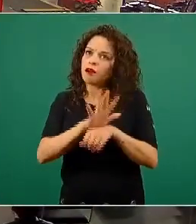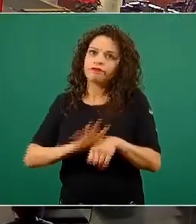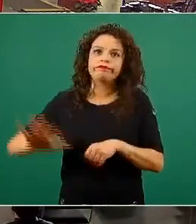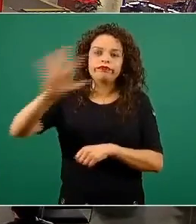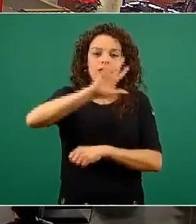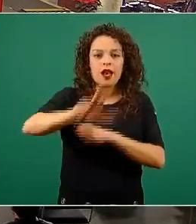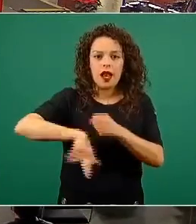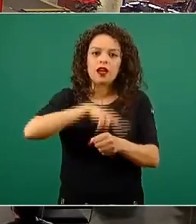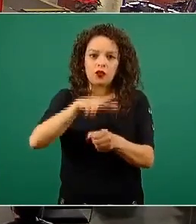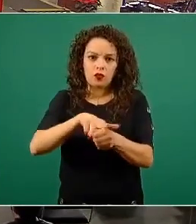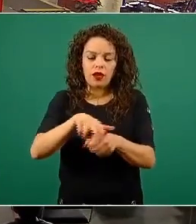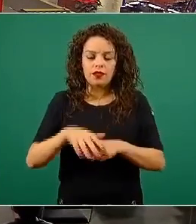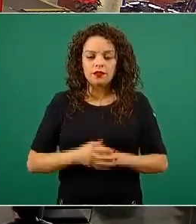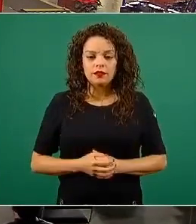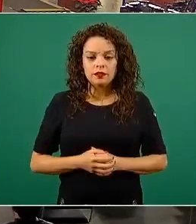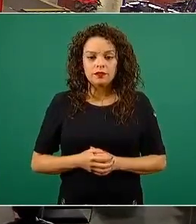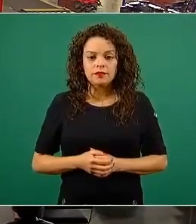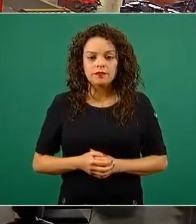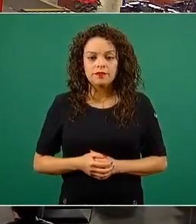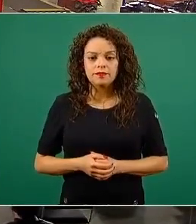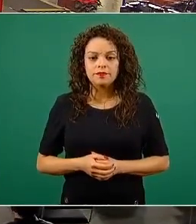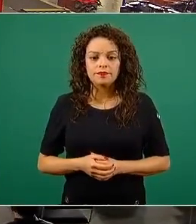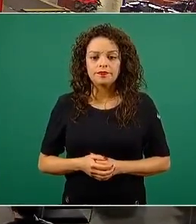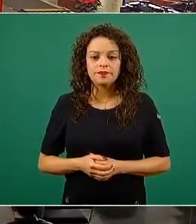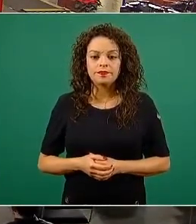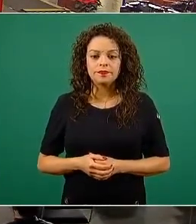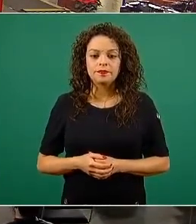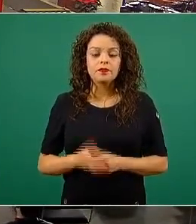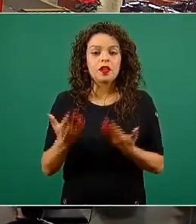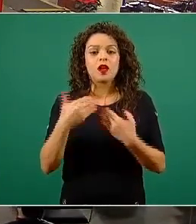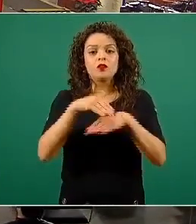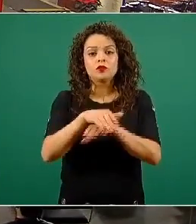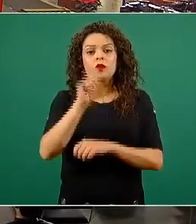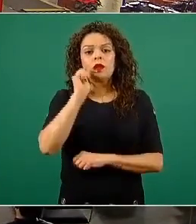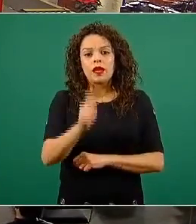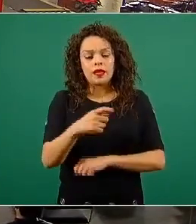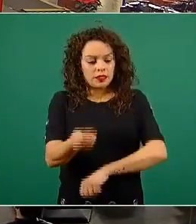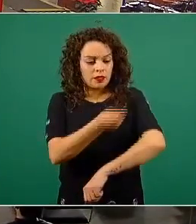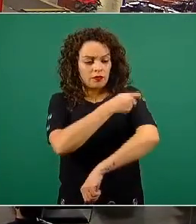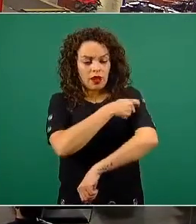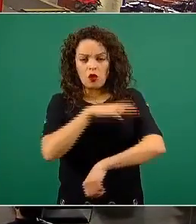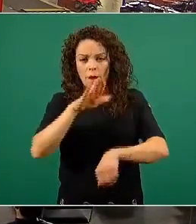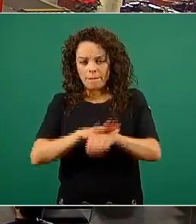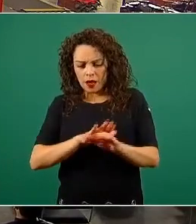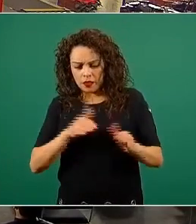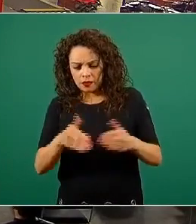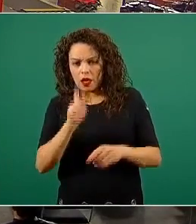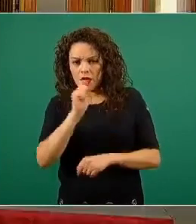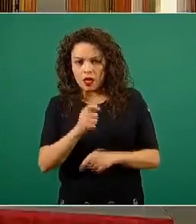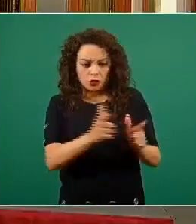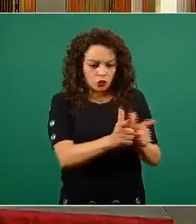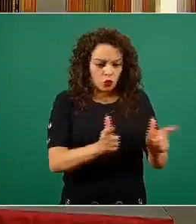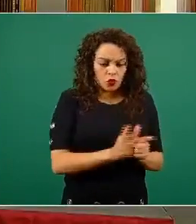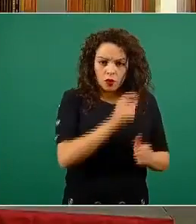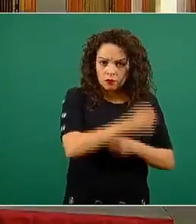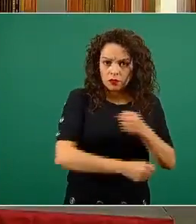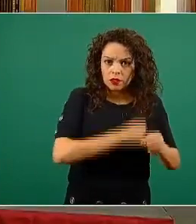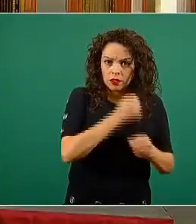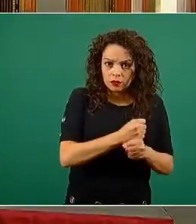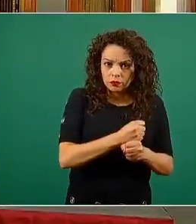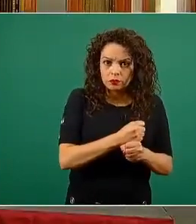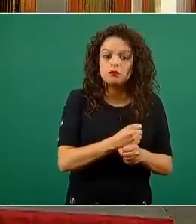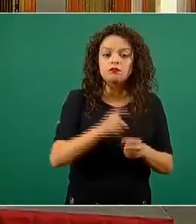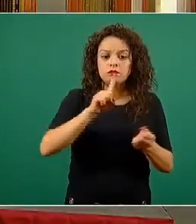Sobre las vacunas más específicamente por grupo de edad, se prioriza por decenio de la vida.